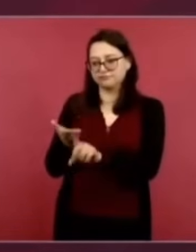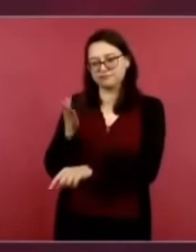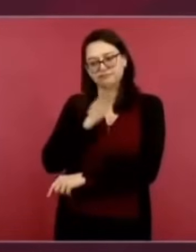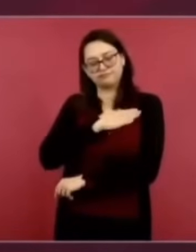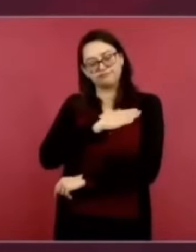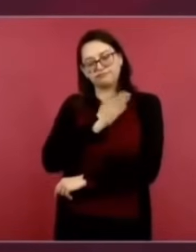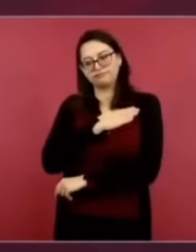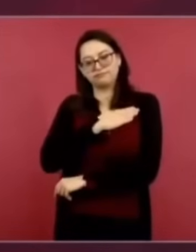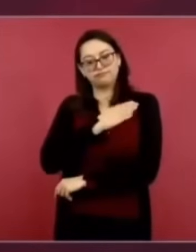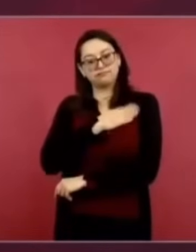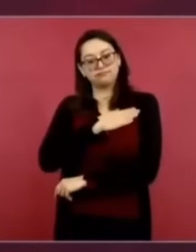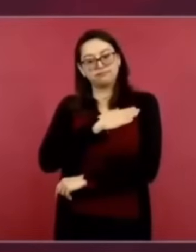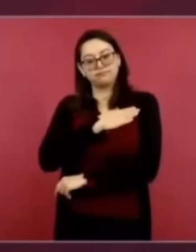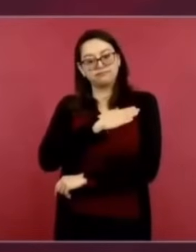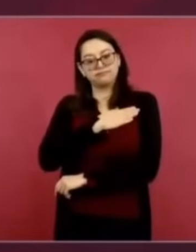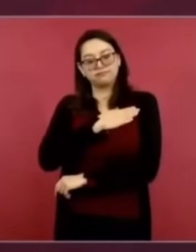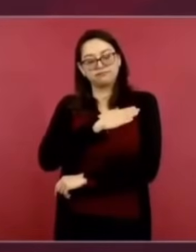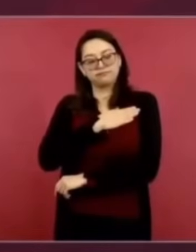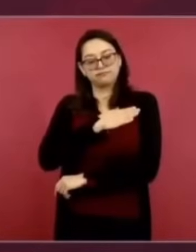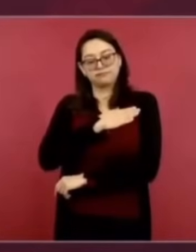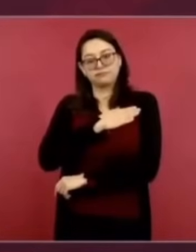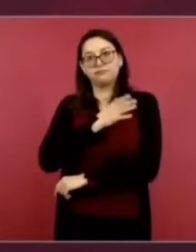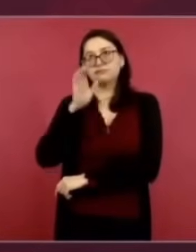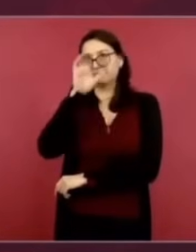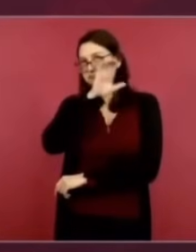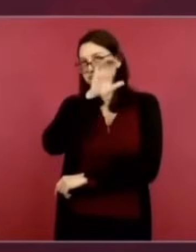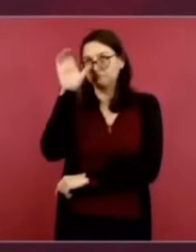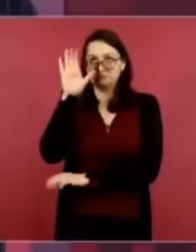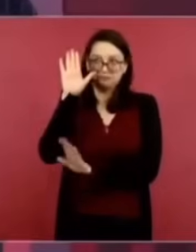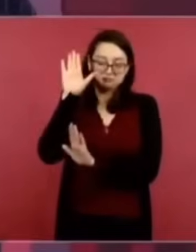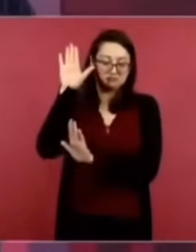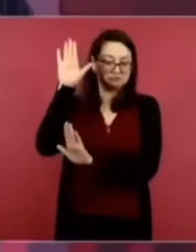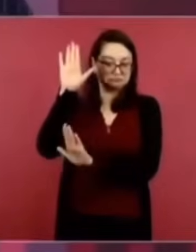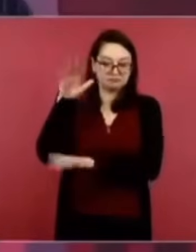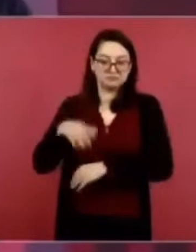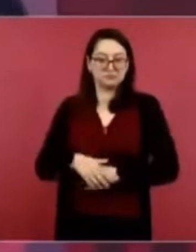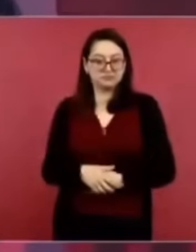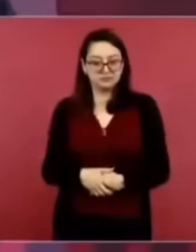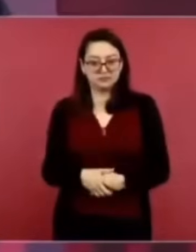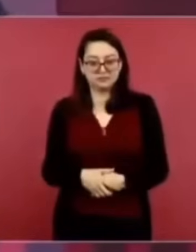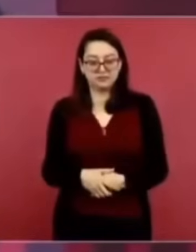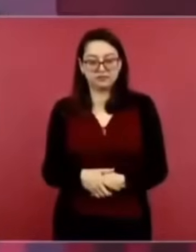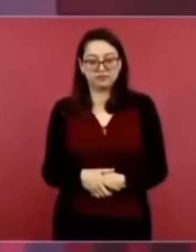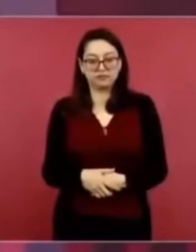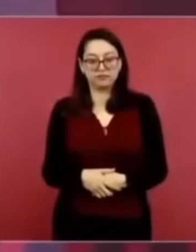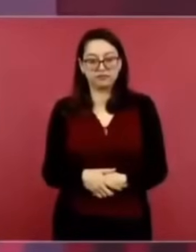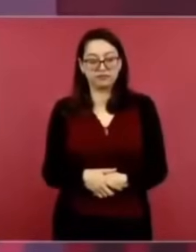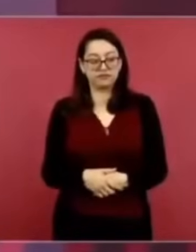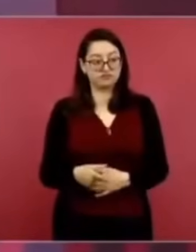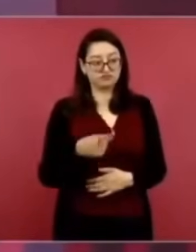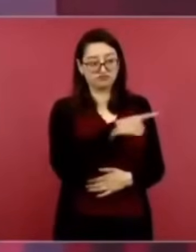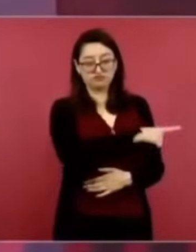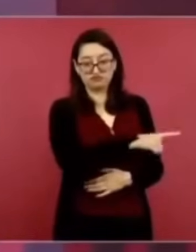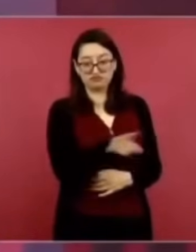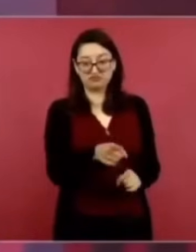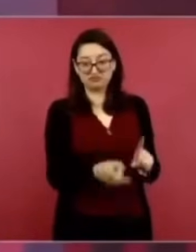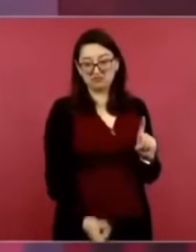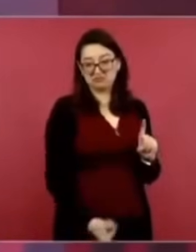mamás, y está en el cielo, y ella no está